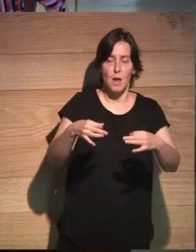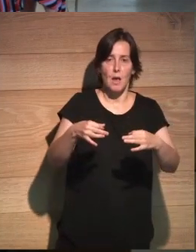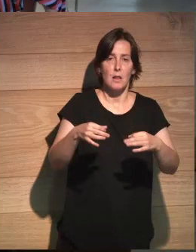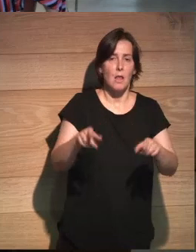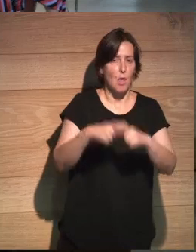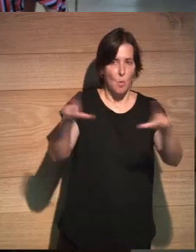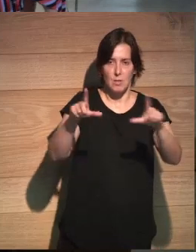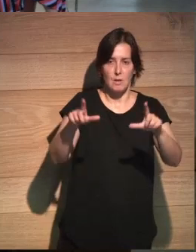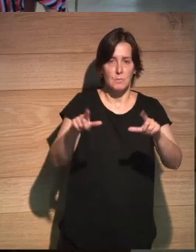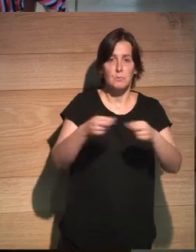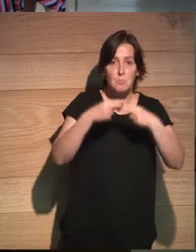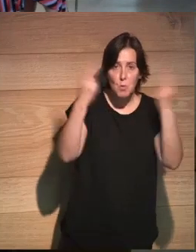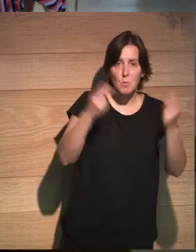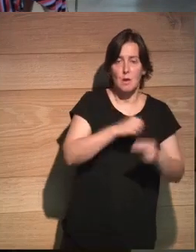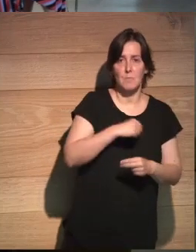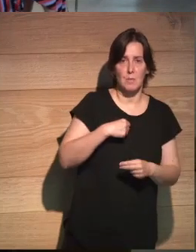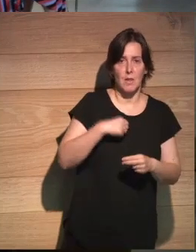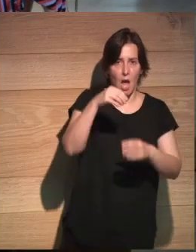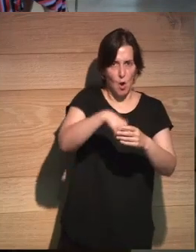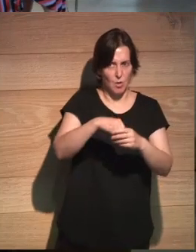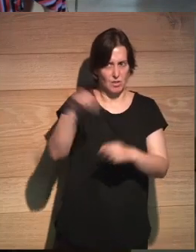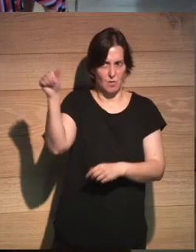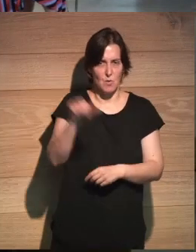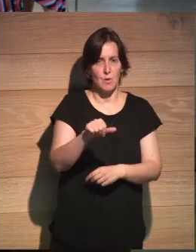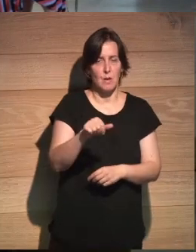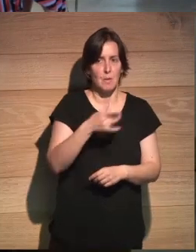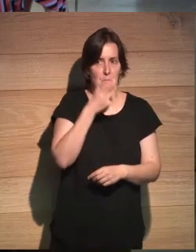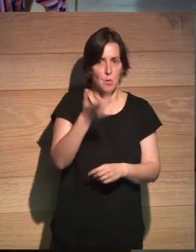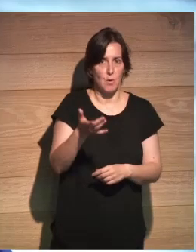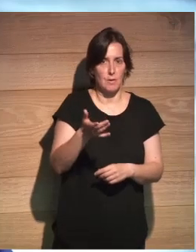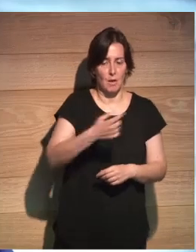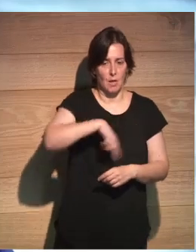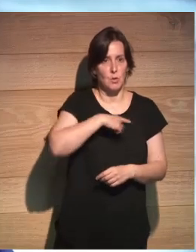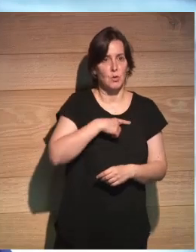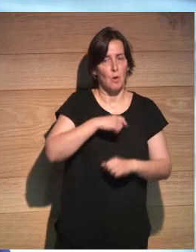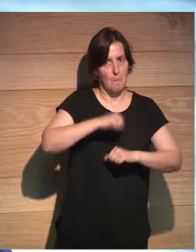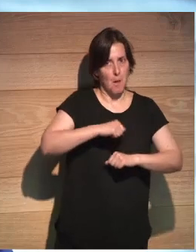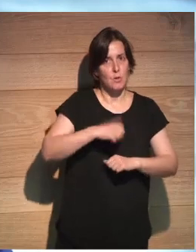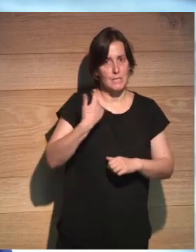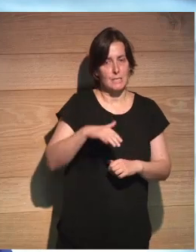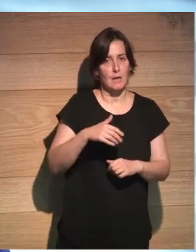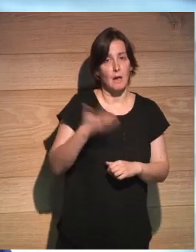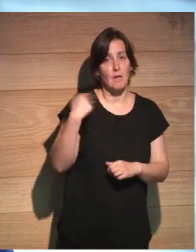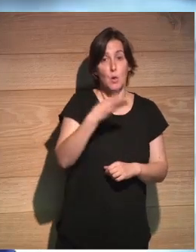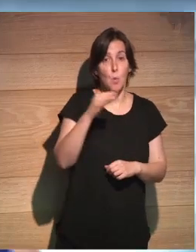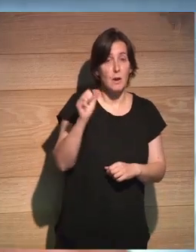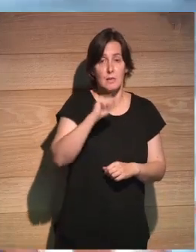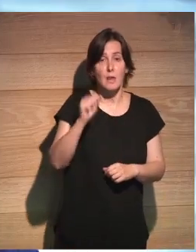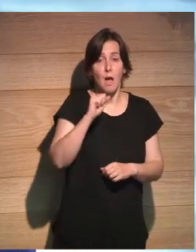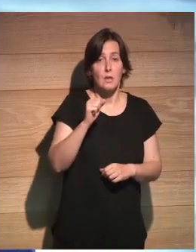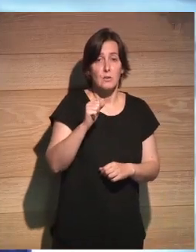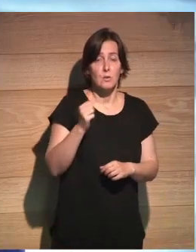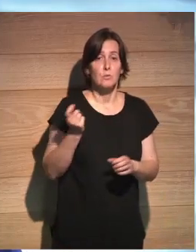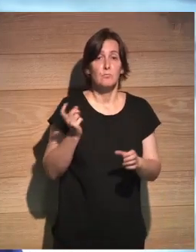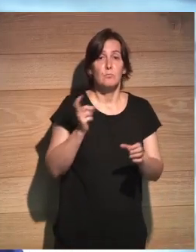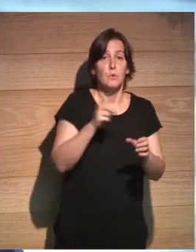privada, y el contenido de los programas, ¿no? De los que ya peinamos canas. Hace 40 años, cuando uno se